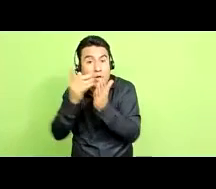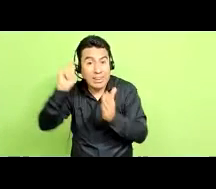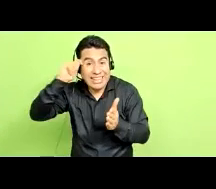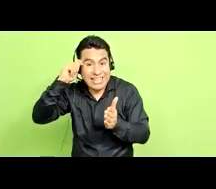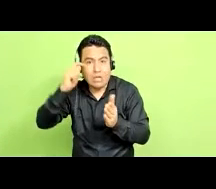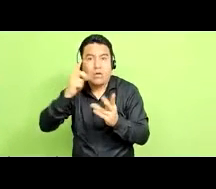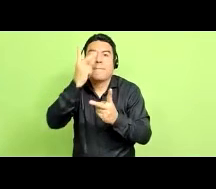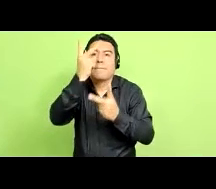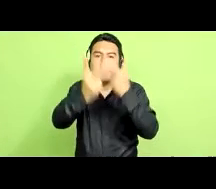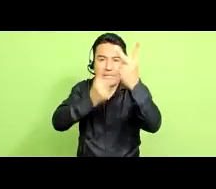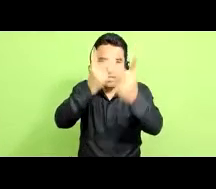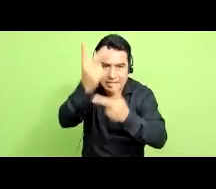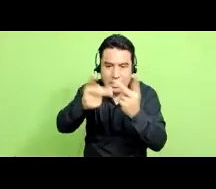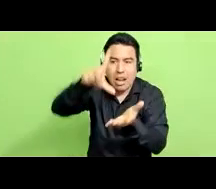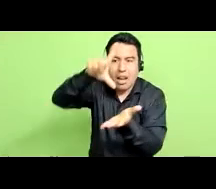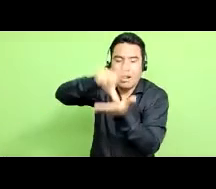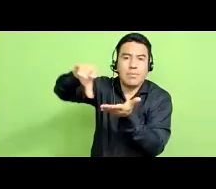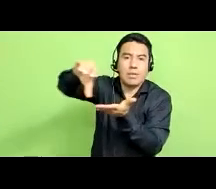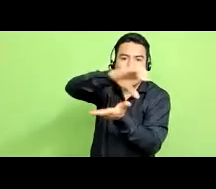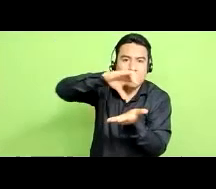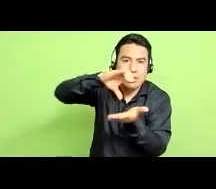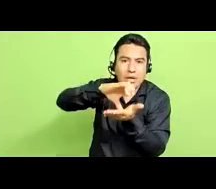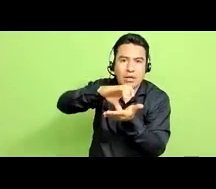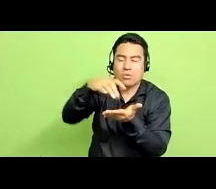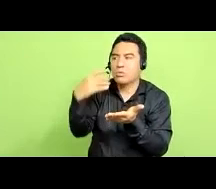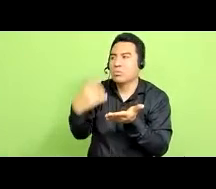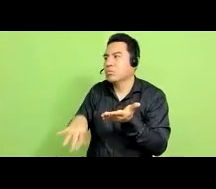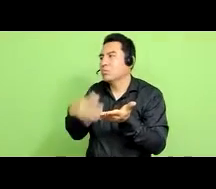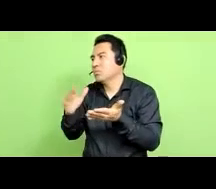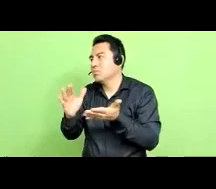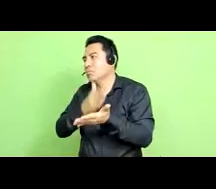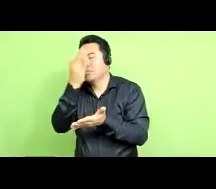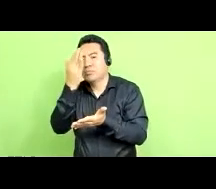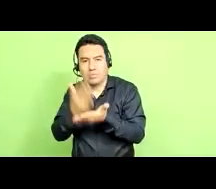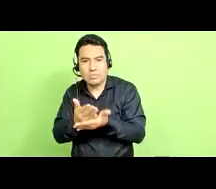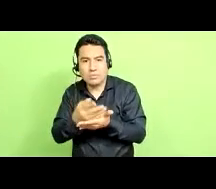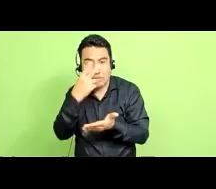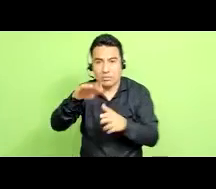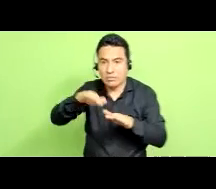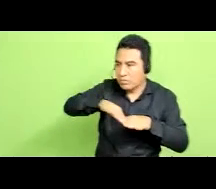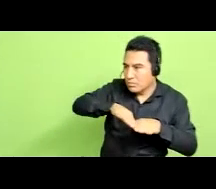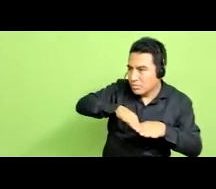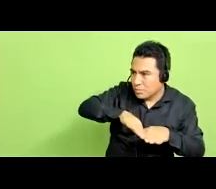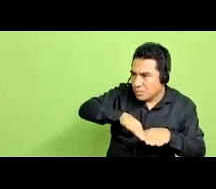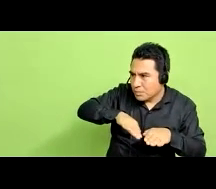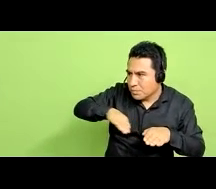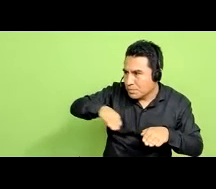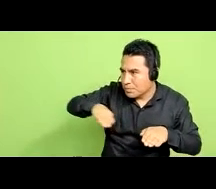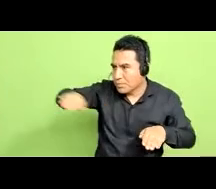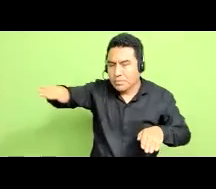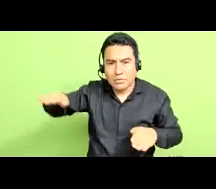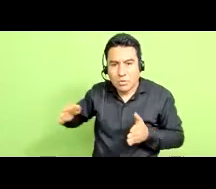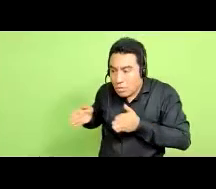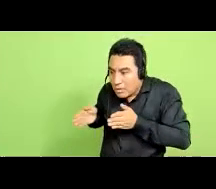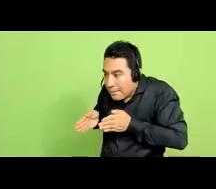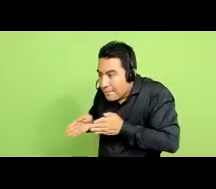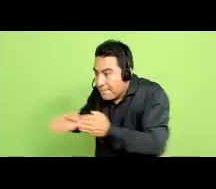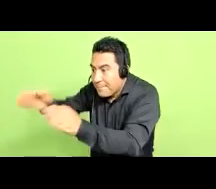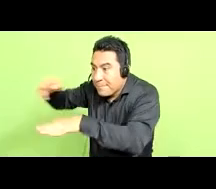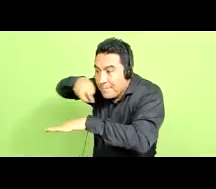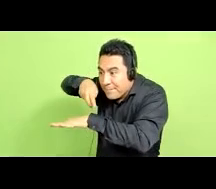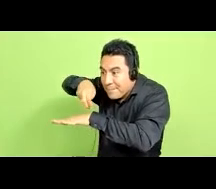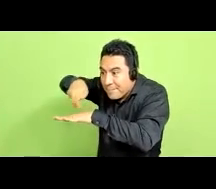kalimba cercanos porque sin este tubo las rampas ahora ya no son perpendiculares a las veredas no ahora son